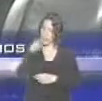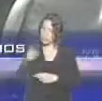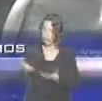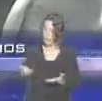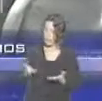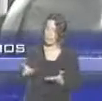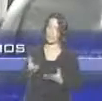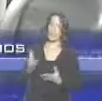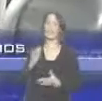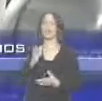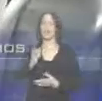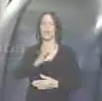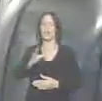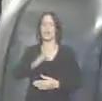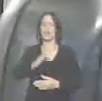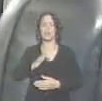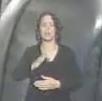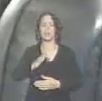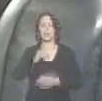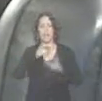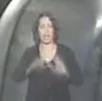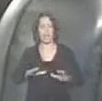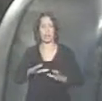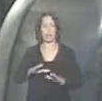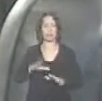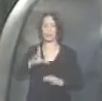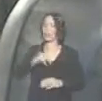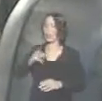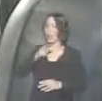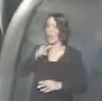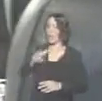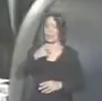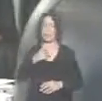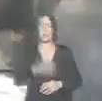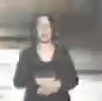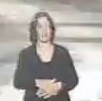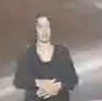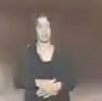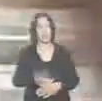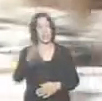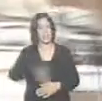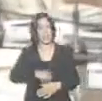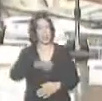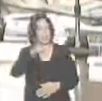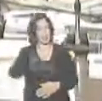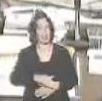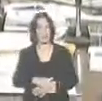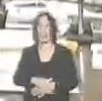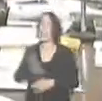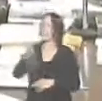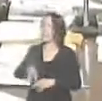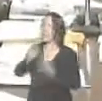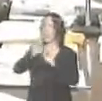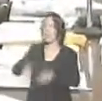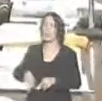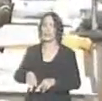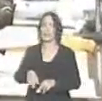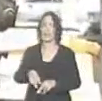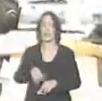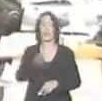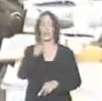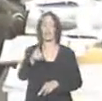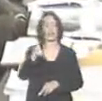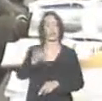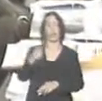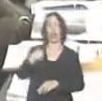la Comisión de Hacienda. Calma, compañero. Y no me hace la voz. No, entonces sea responsivo con las preguntas. Sea responsivo con las preguntas, señor